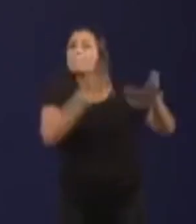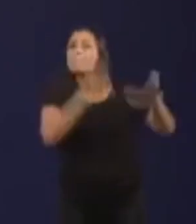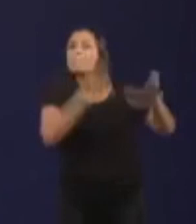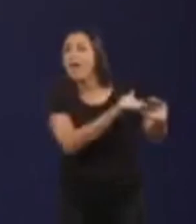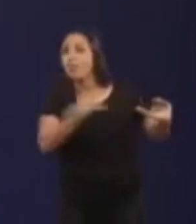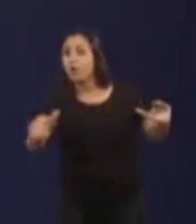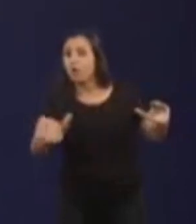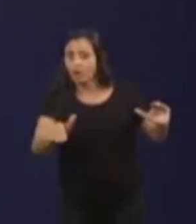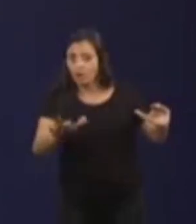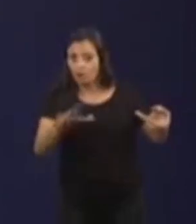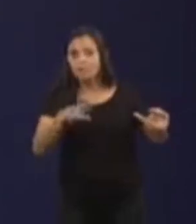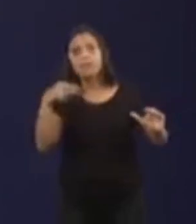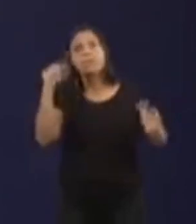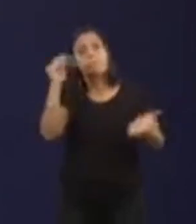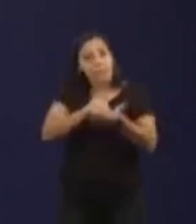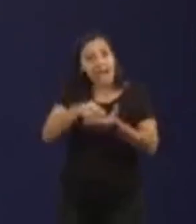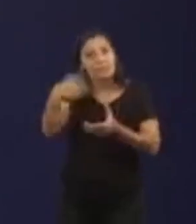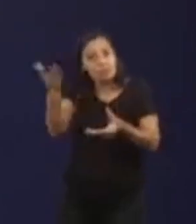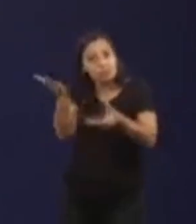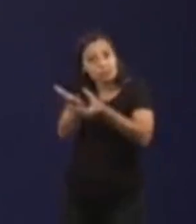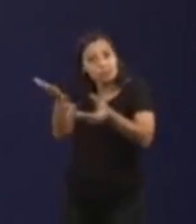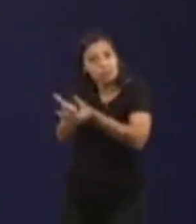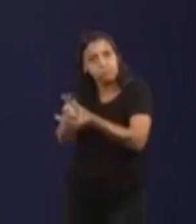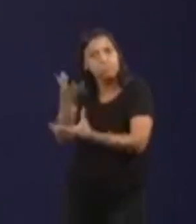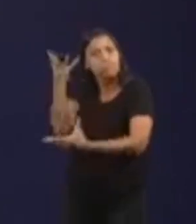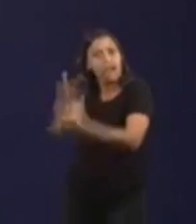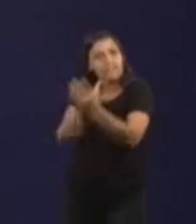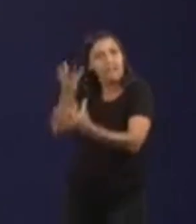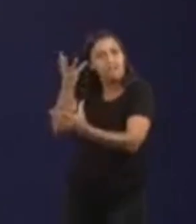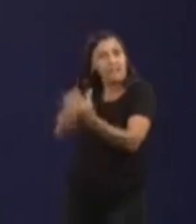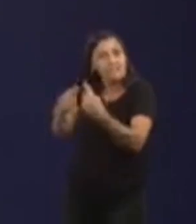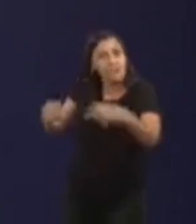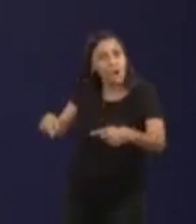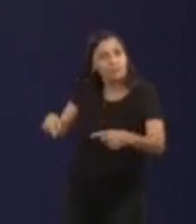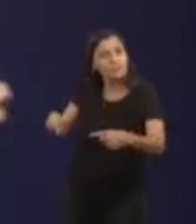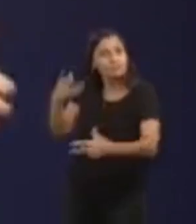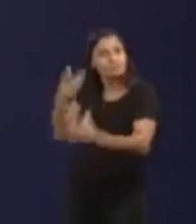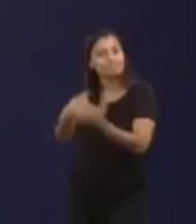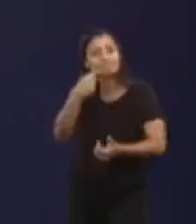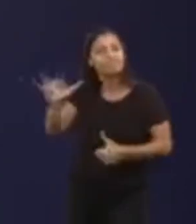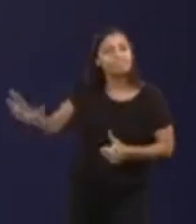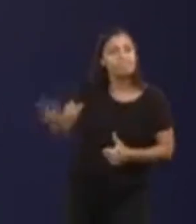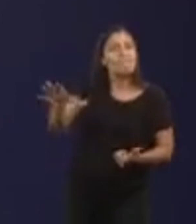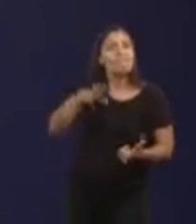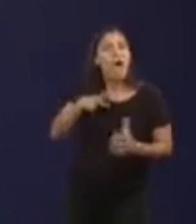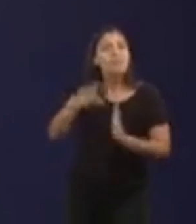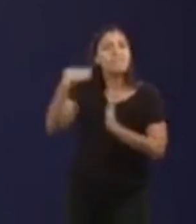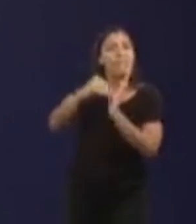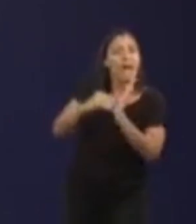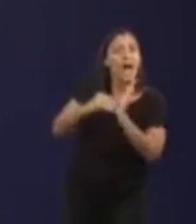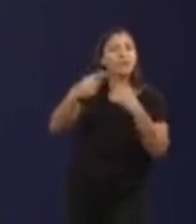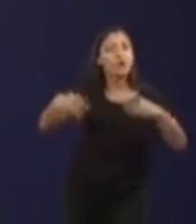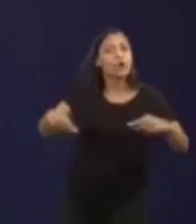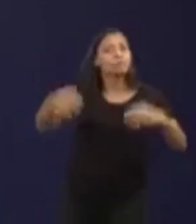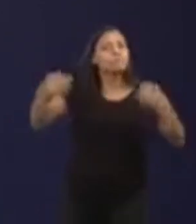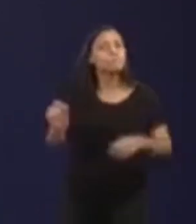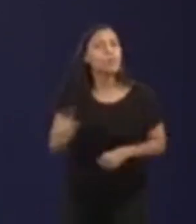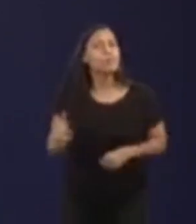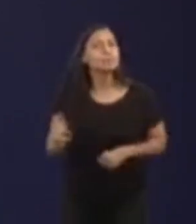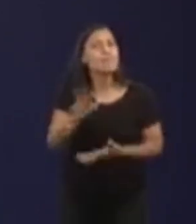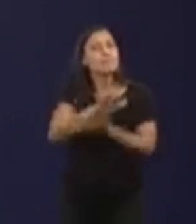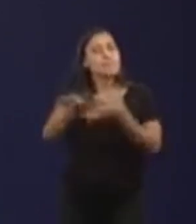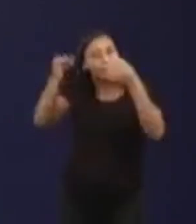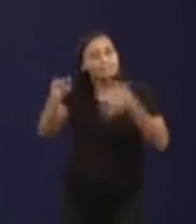y tantos otros con irregularidades donde faltaban datos donde estaban eh o o no faltaban datos pero estaban mal incluso